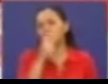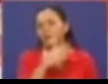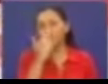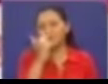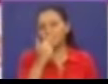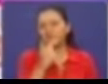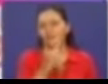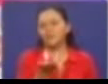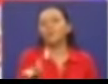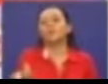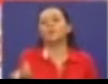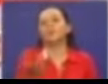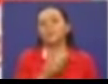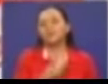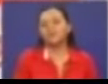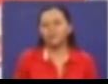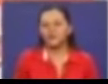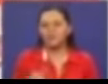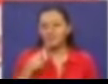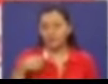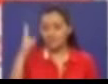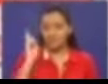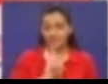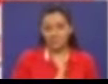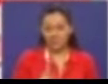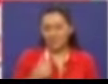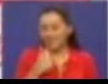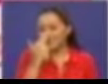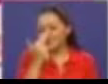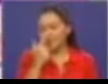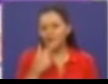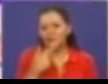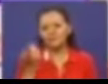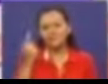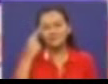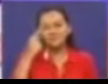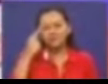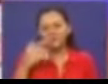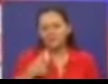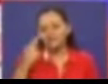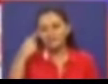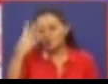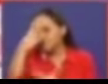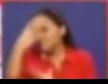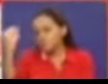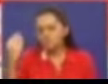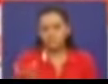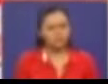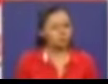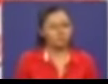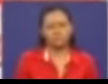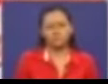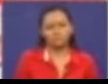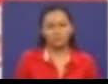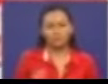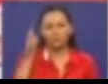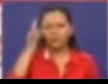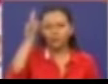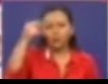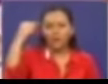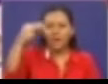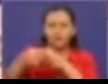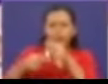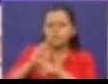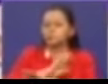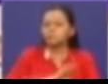¿no? Bueno, lo conté hace un par de semanas. Y está condenando a las futuras generaciones. Otra gran